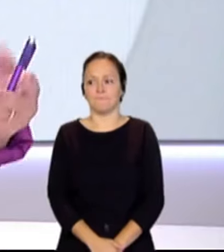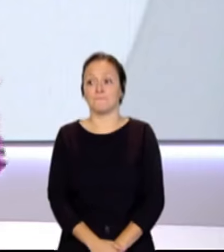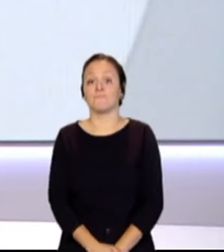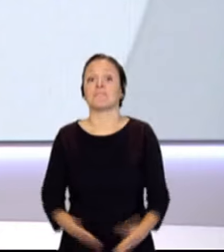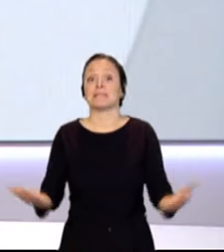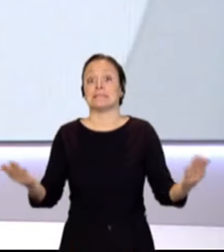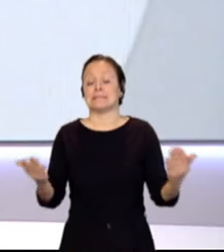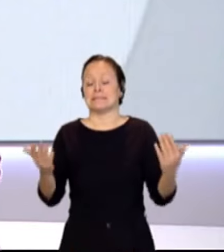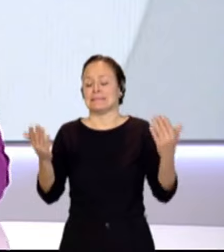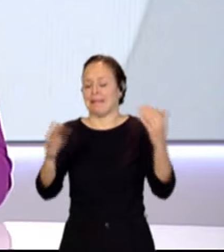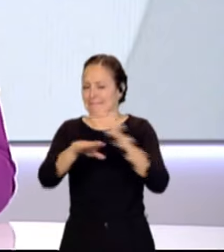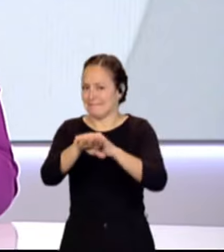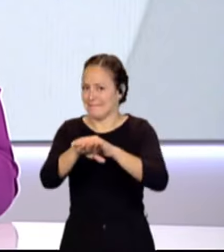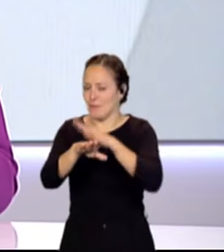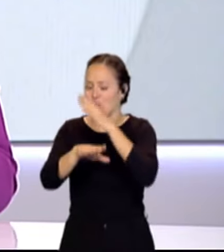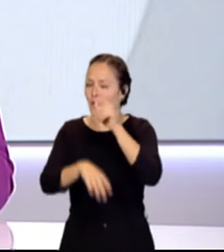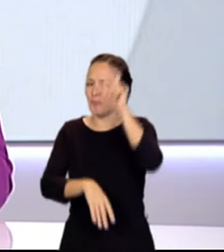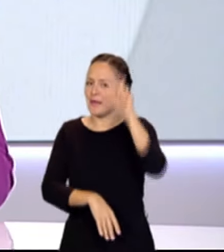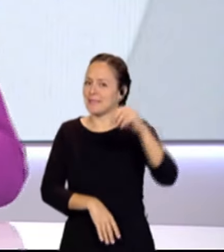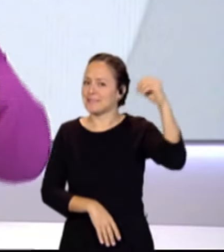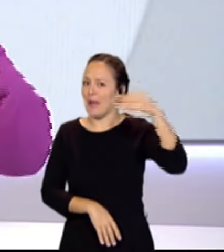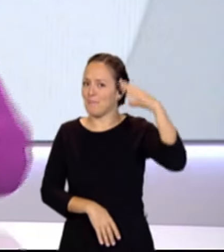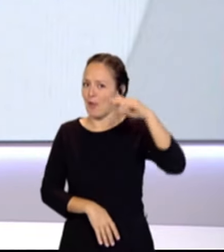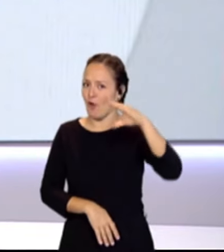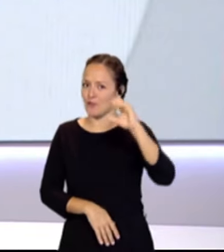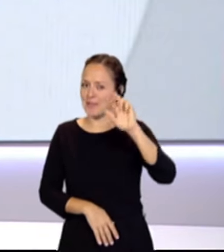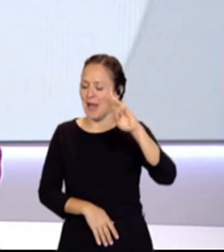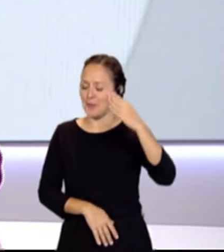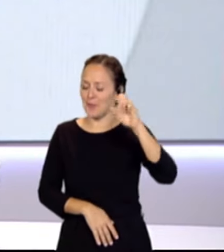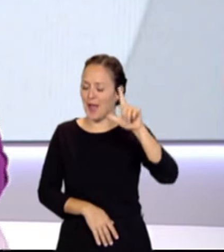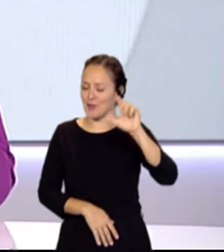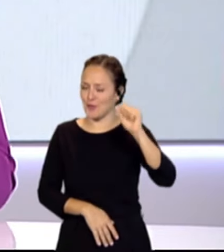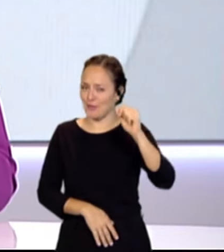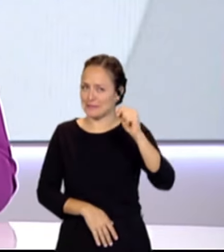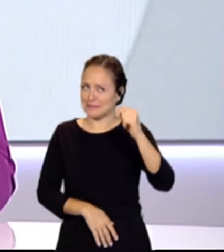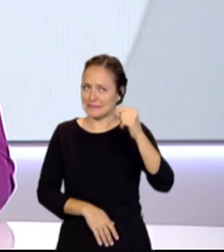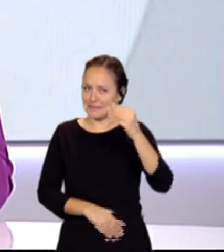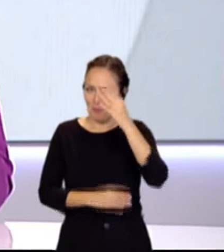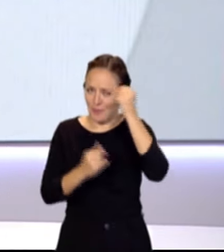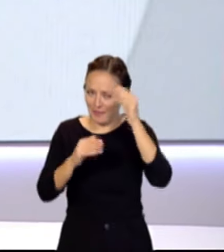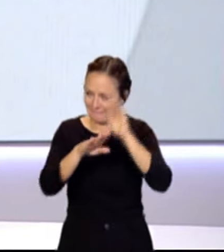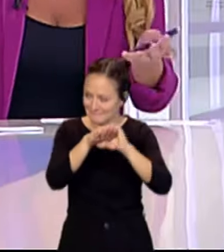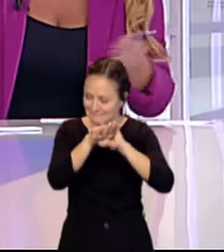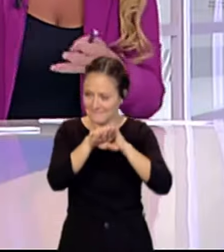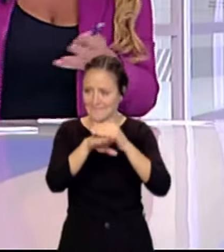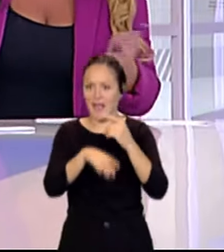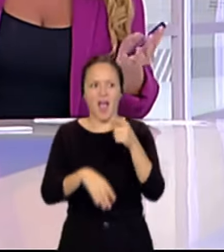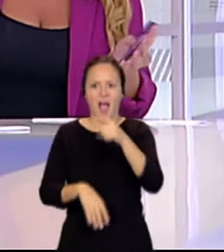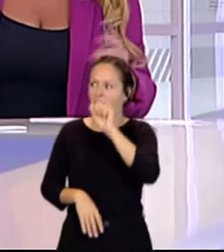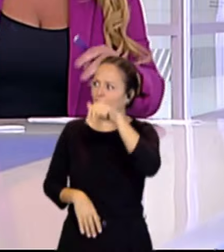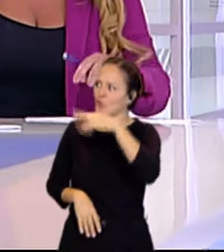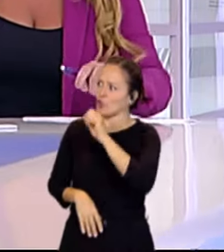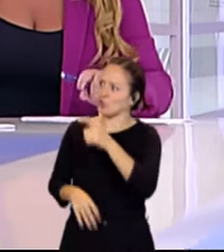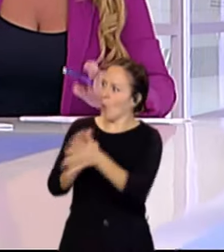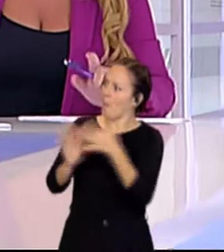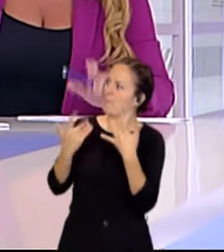no me perdoo olvidarme yo de todo un campeón como Edgar Carballo ahora sí acabamos el tiempo de deportes Antonio que me estabas metiendo prisa porque querías irte